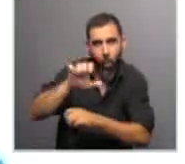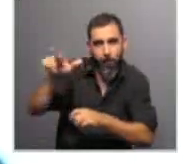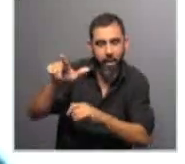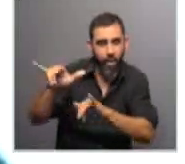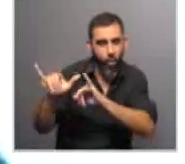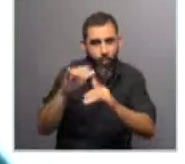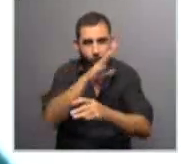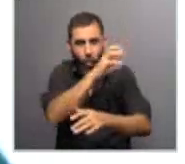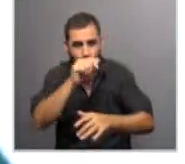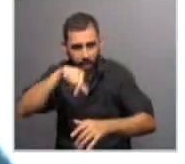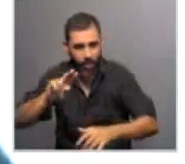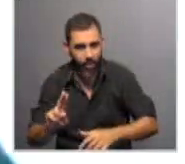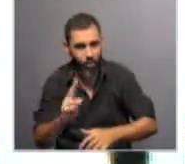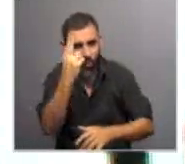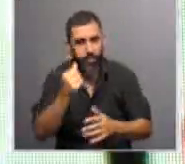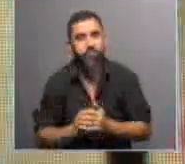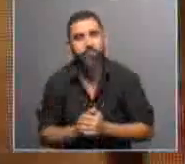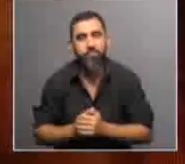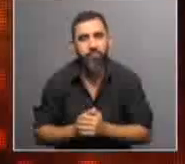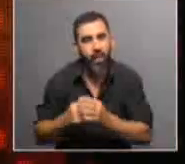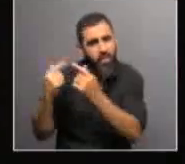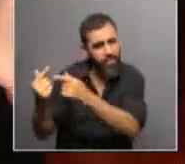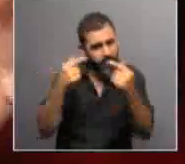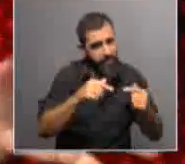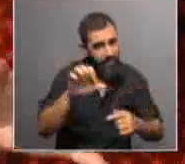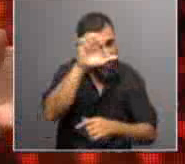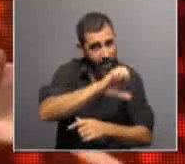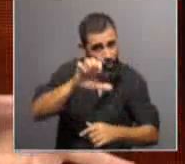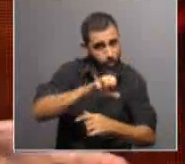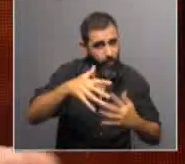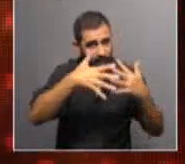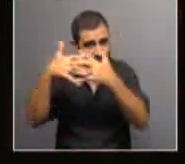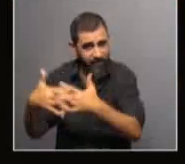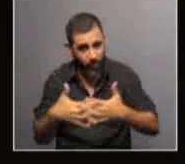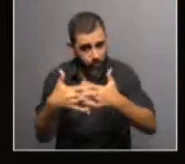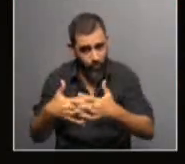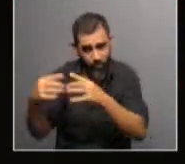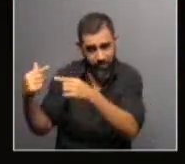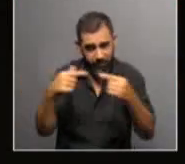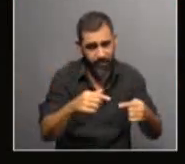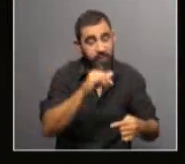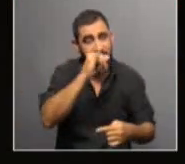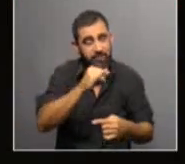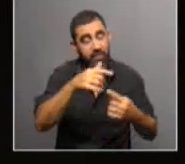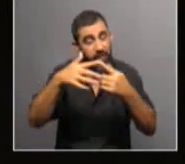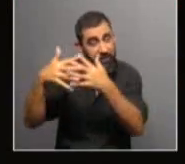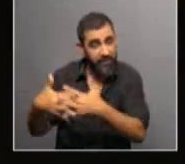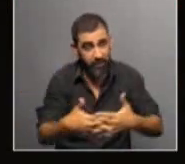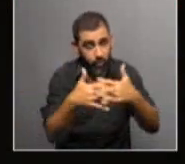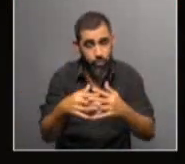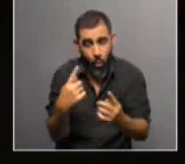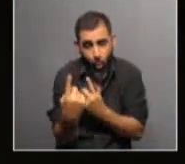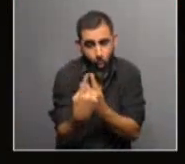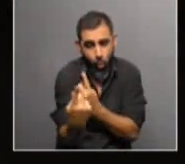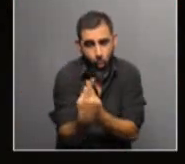europeizado. Sí, el exactamente. Sí. ¿Y que es diferente el básquetbol europeo que el básquetbol de Estados Unidos? Sí, porque en el básquetbol de Estados Unidos es más uno contra